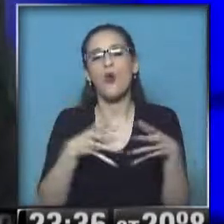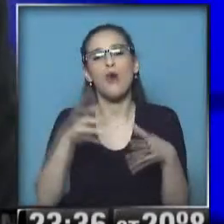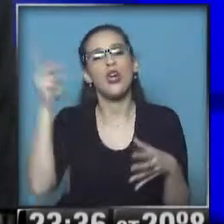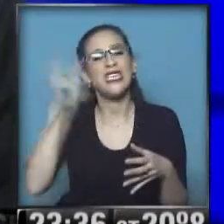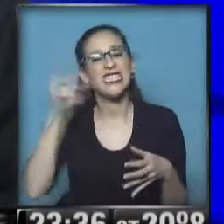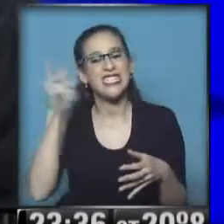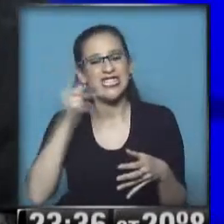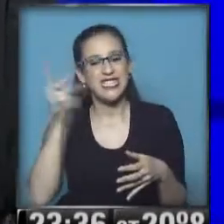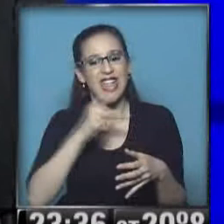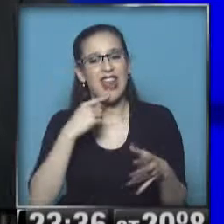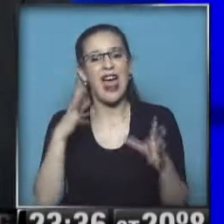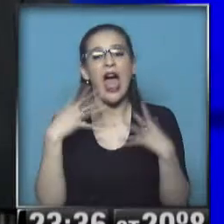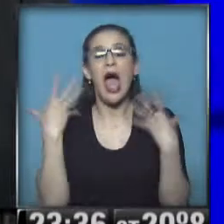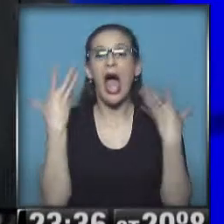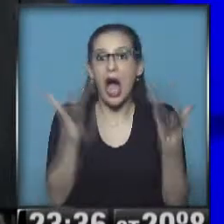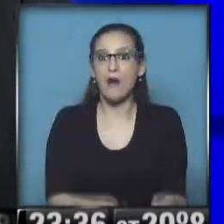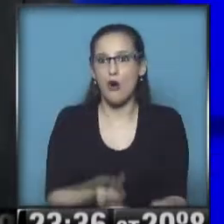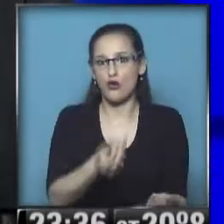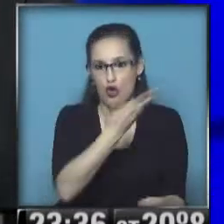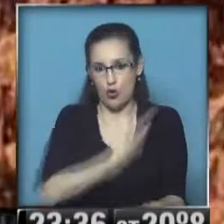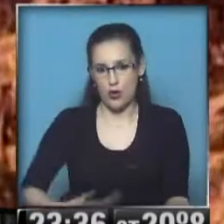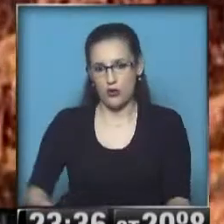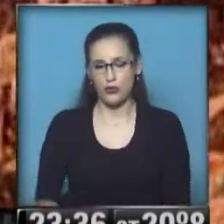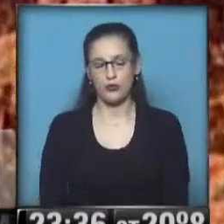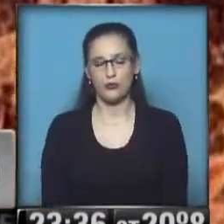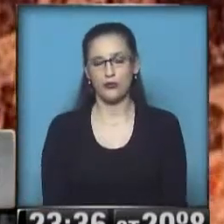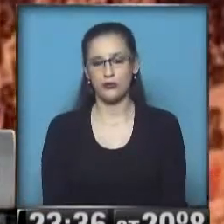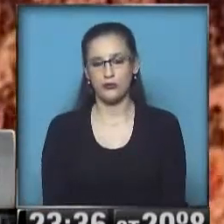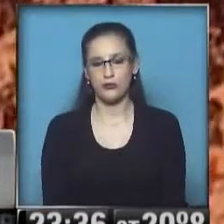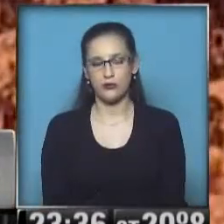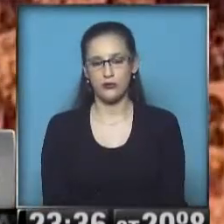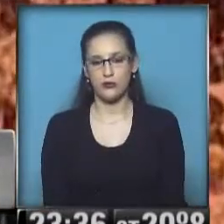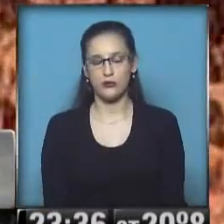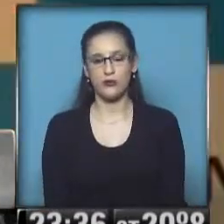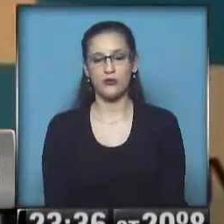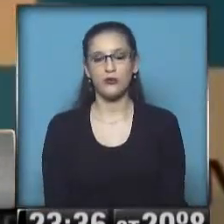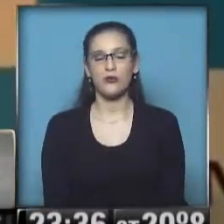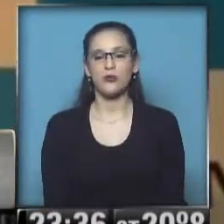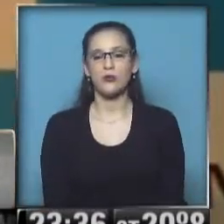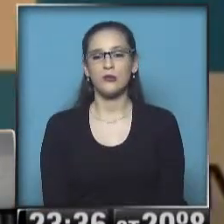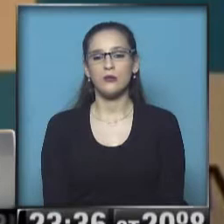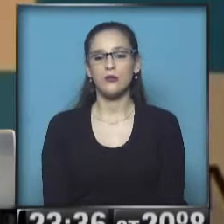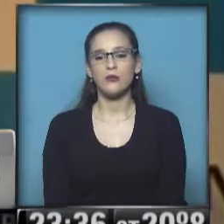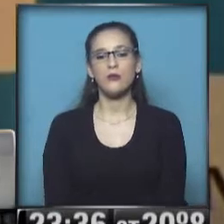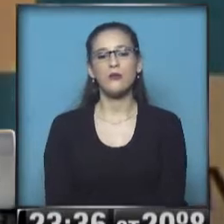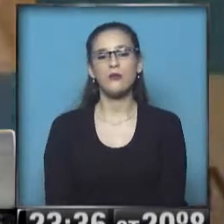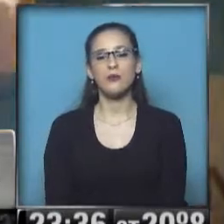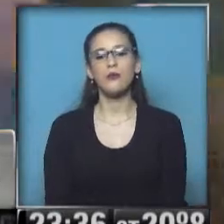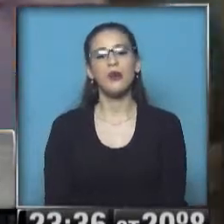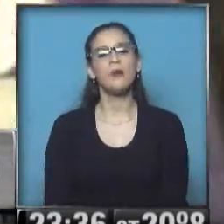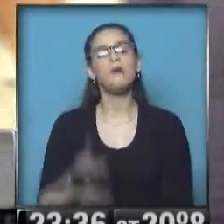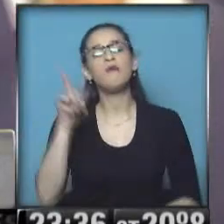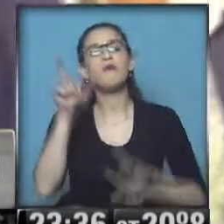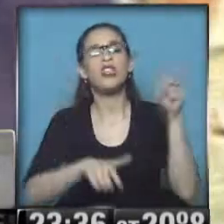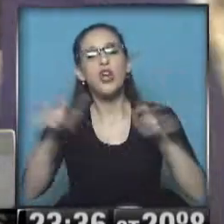al gobierno en el Estadio Ferrocarril Oeste. A los que creen que ya es hora de terminar con la ampliación de